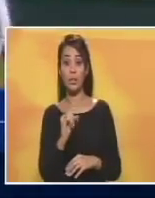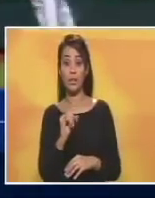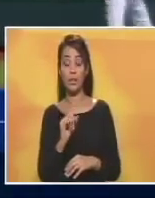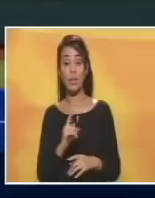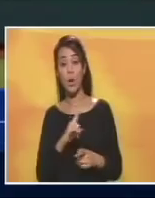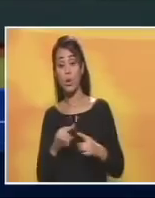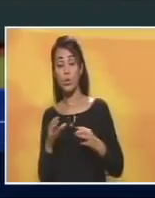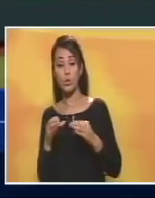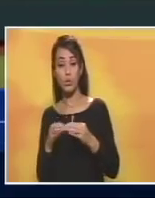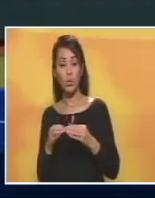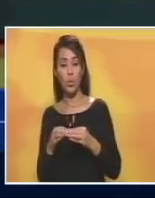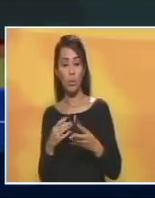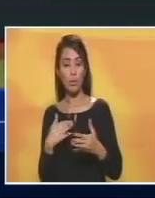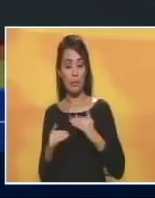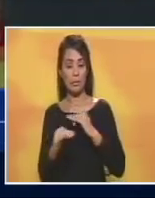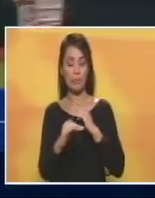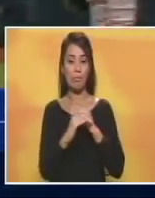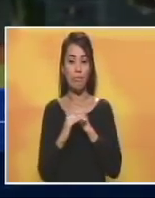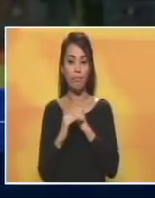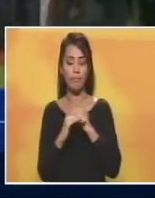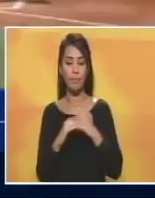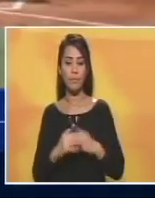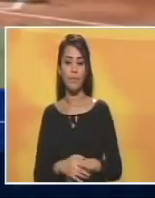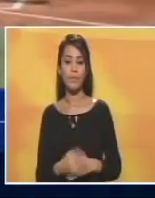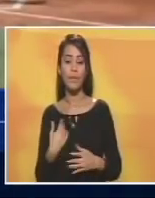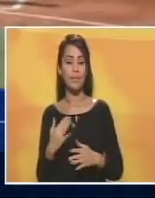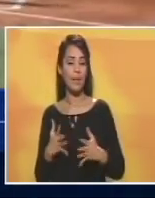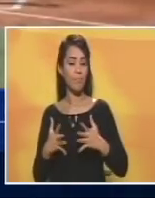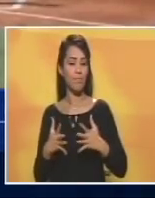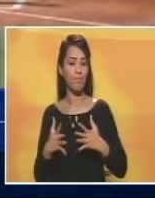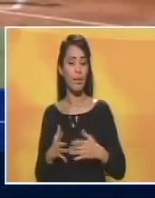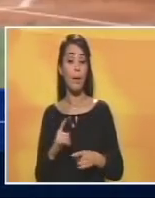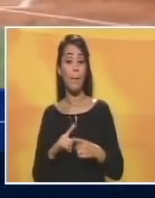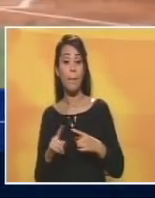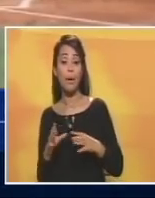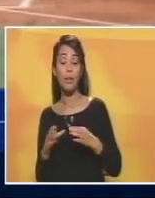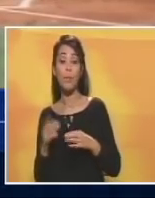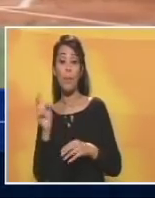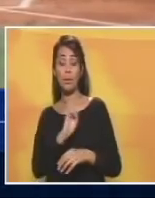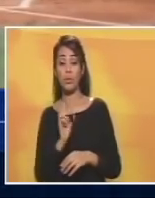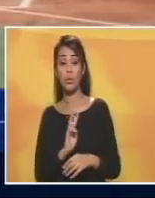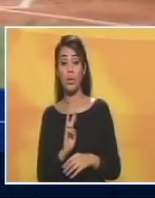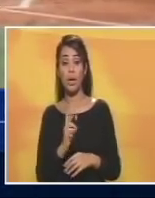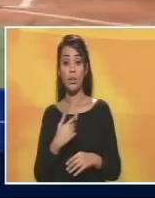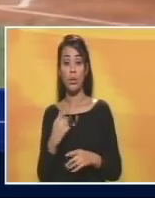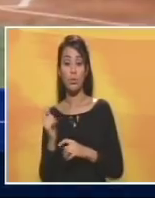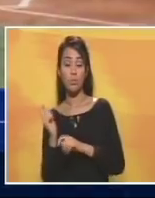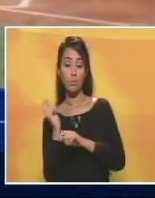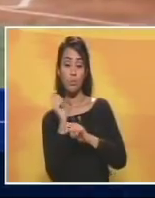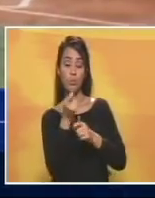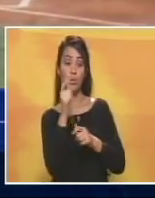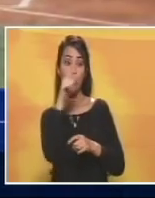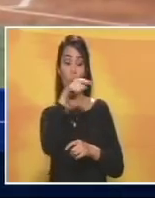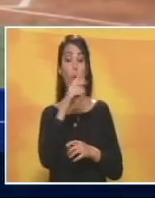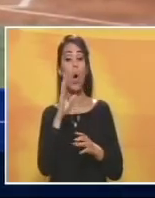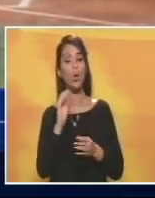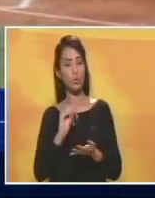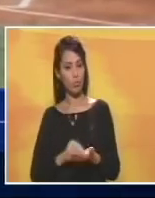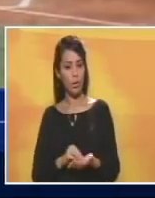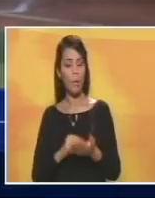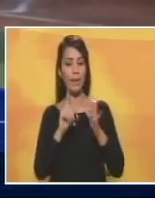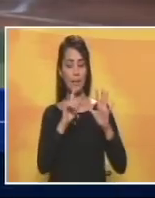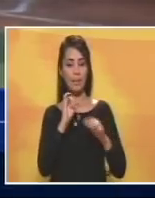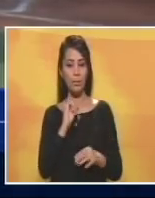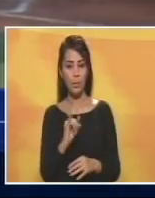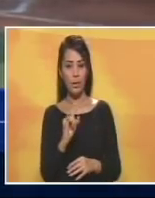a los boricuas empatar y encarrilarse hacia la victoria. El equipo venezolano batalló todo el juego, pero recuperó la ventaja en el séptimo inning